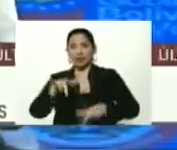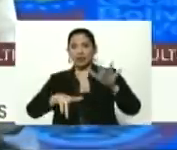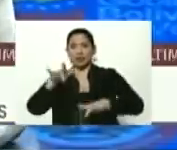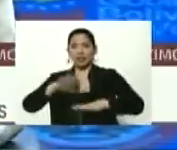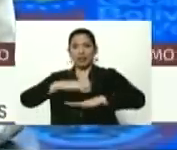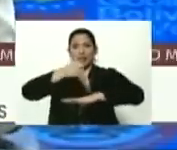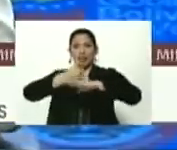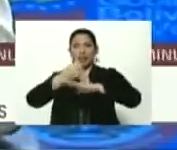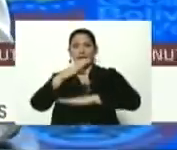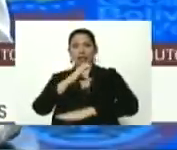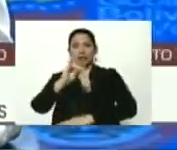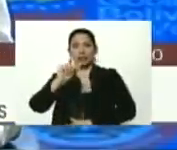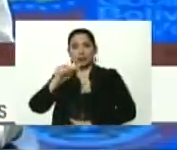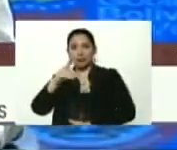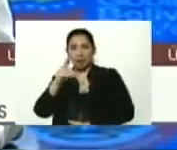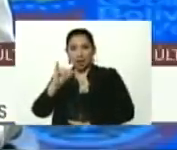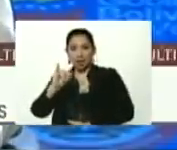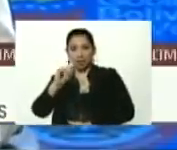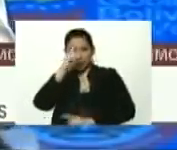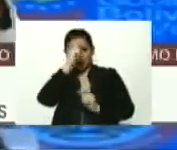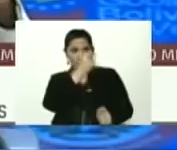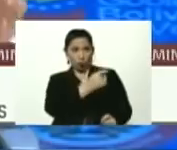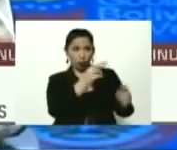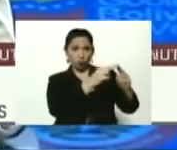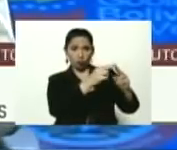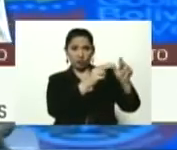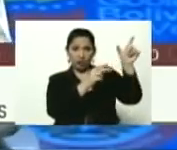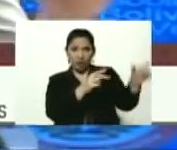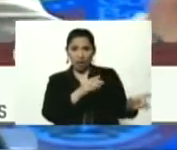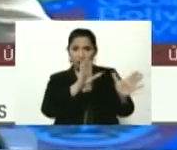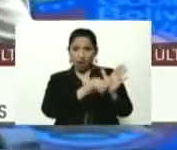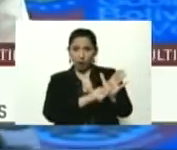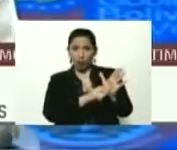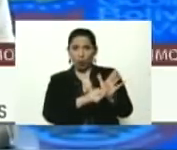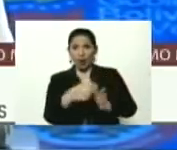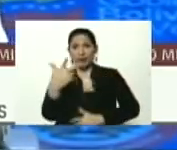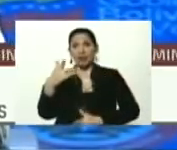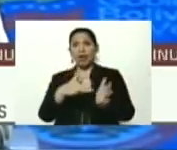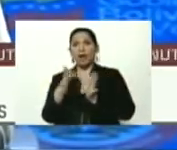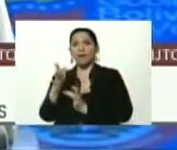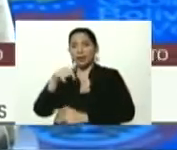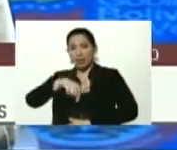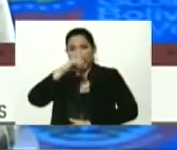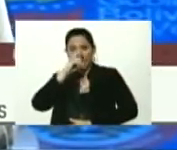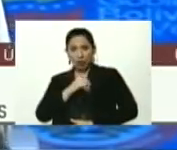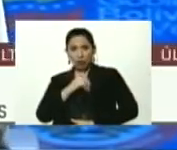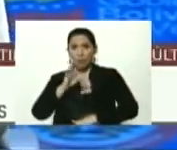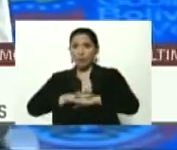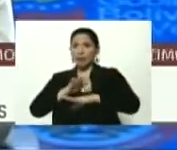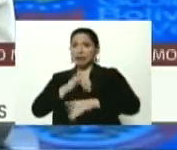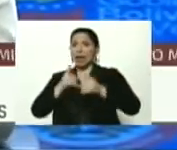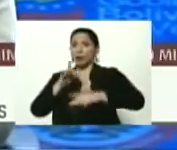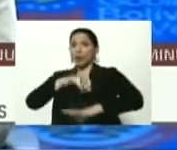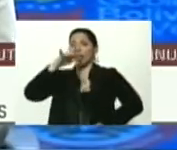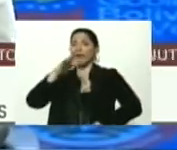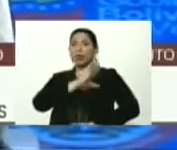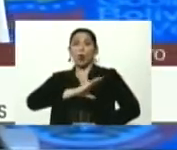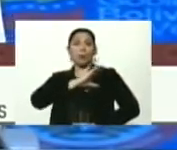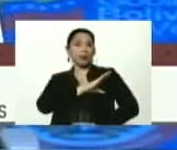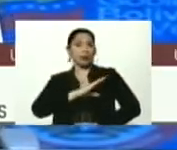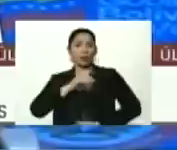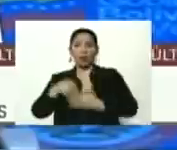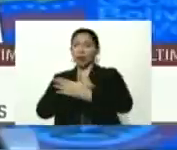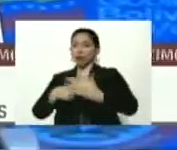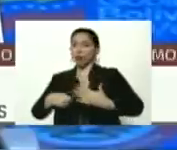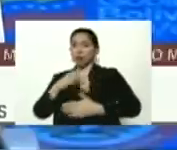de reconocer a este usurpador, el 3 de abril de este año ocurre algo muy grave. Y es que el Comité de Anulaciones